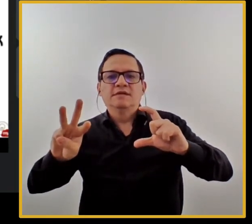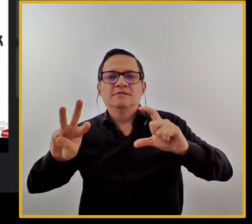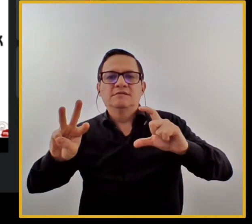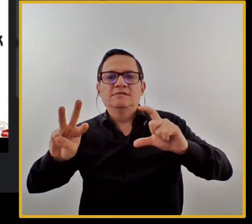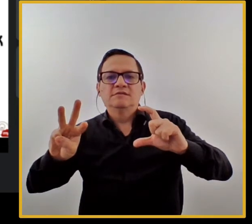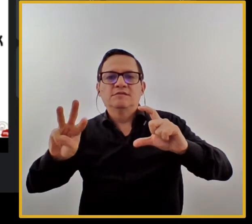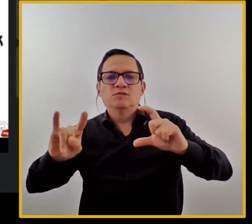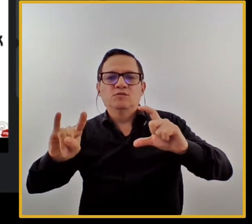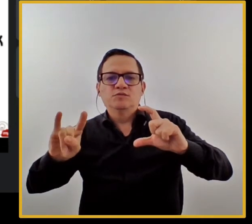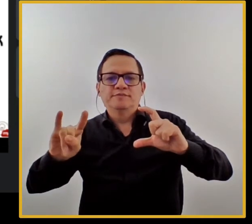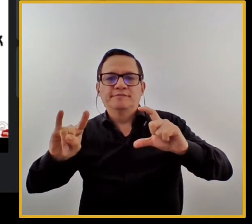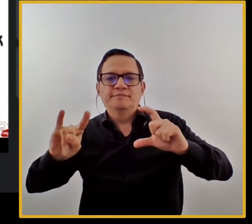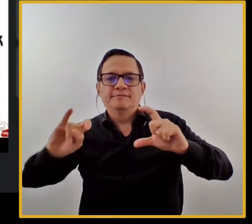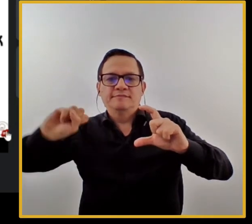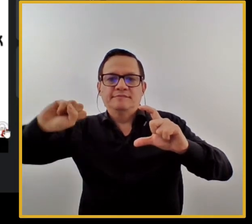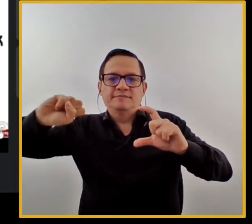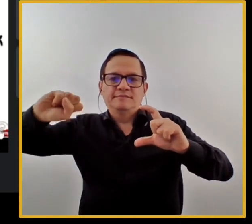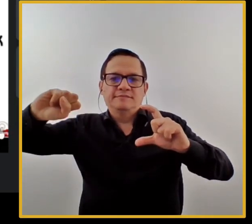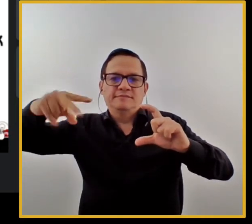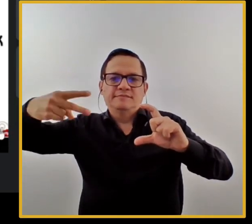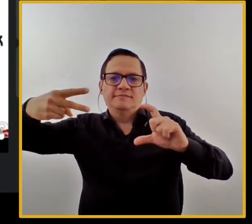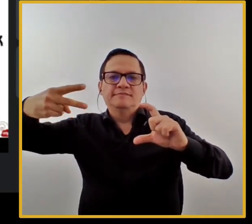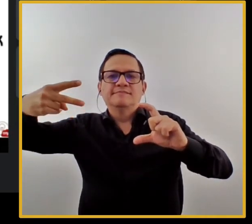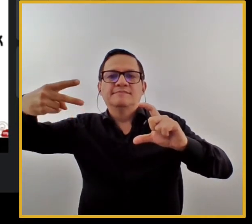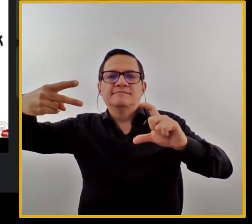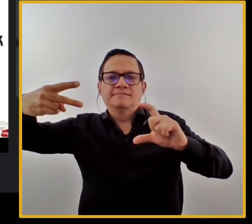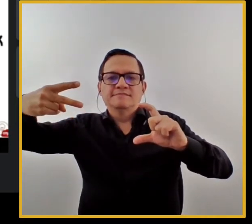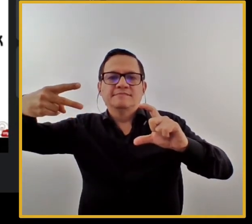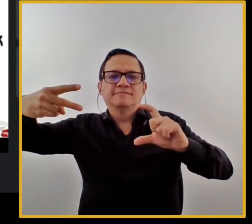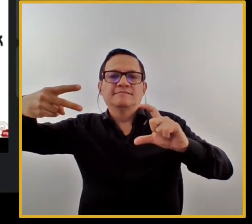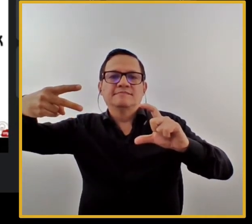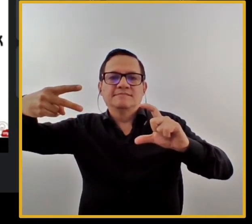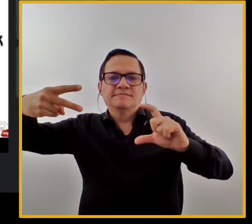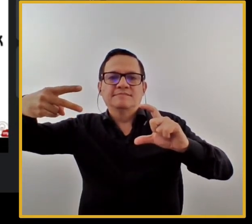3u al cuadrado.